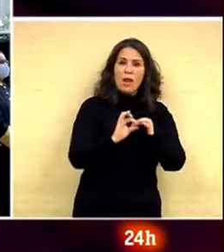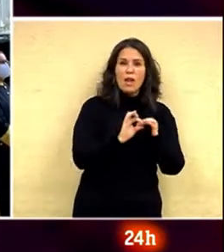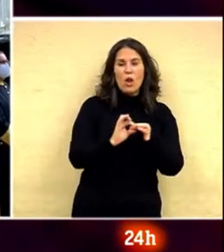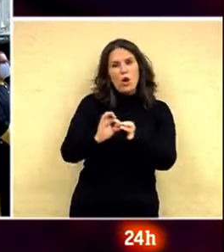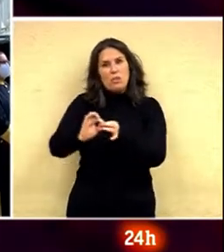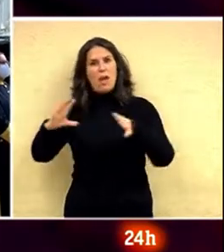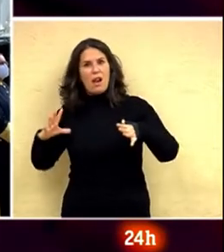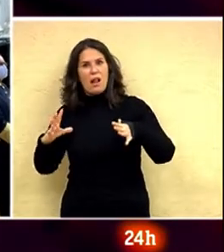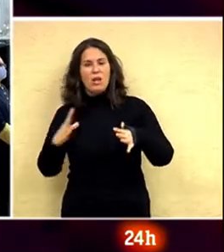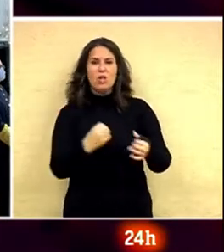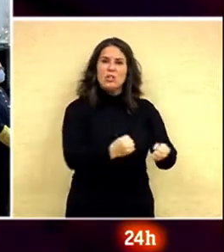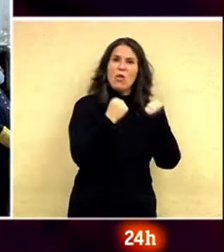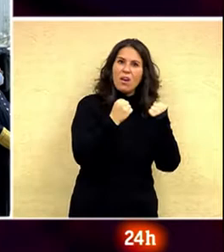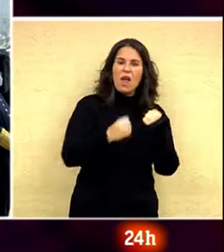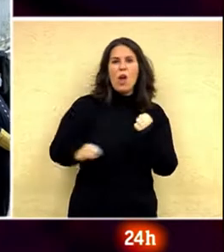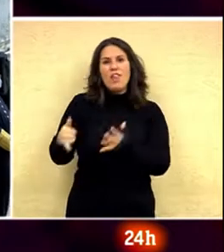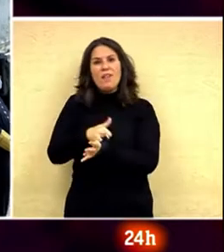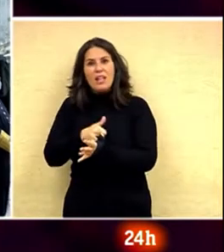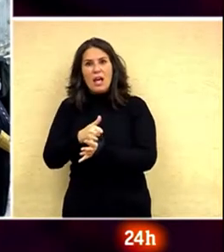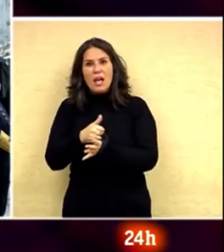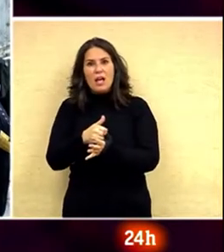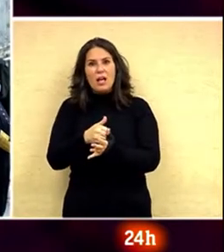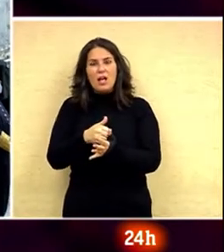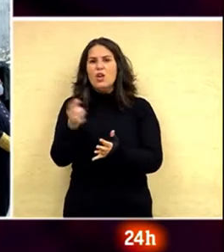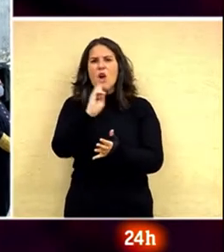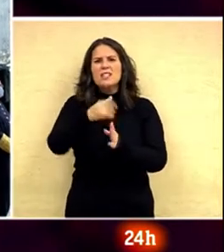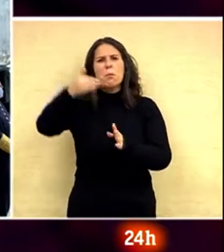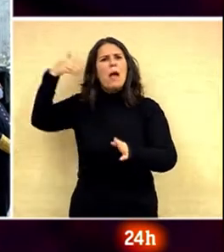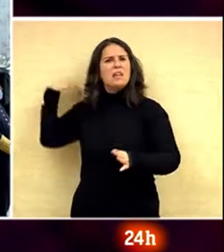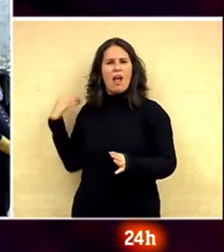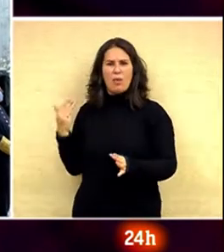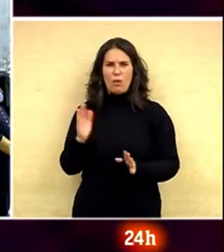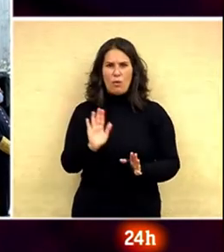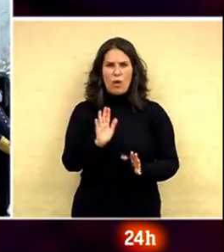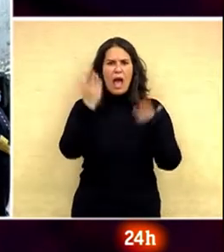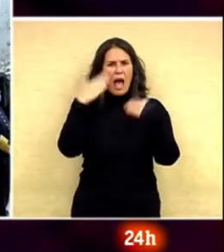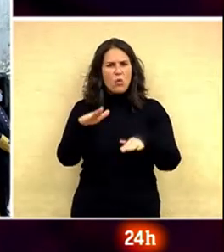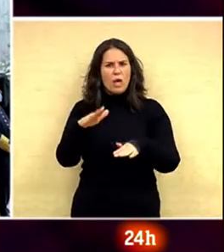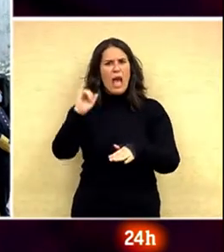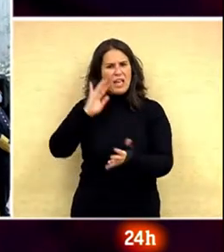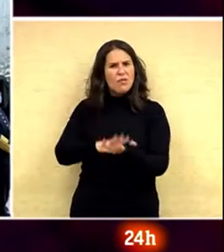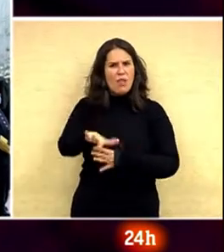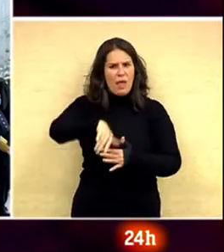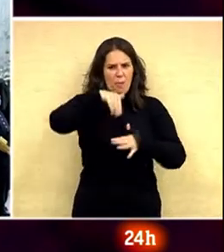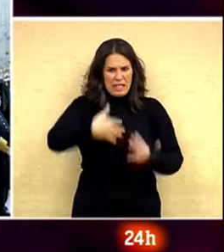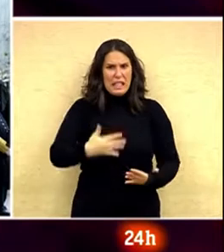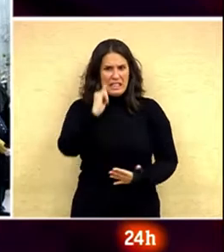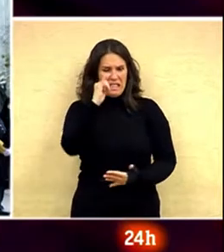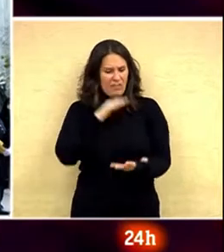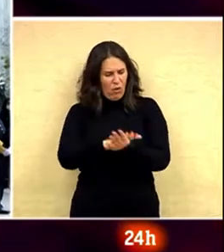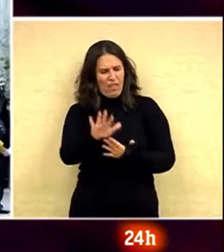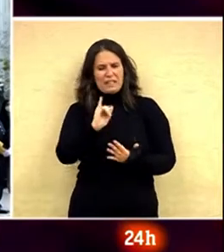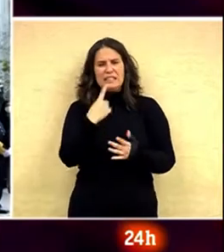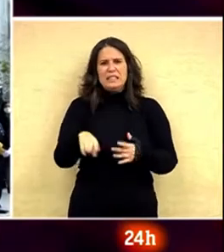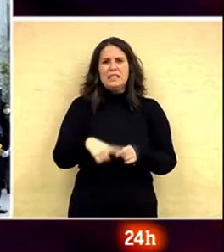separa, lo que nos refuerza o nos debilita, no es lo que ocurrió en el pasado. aunque pueda marcar el presente.